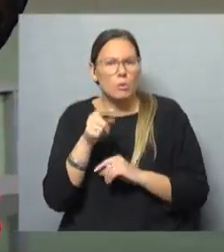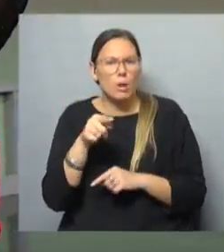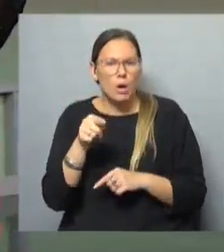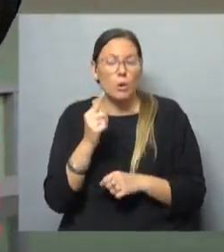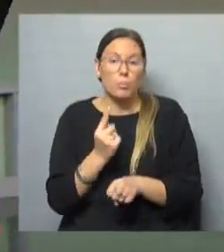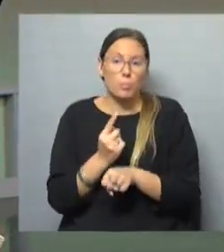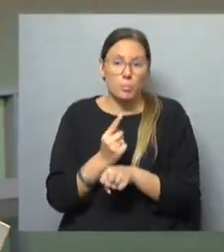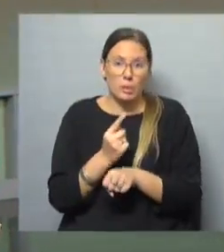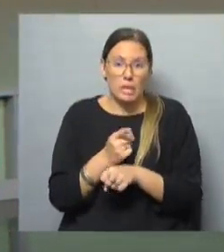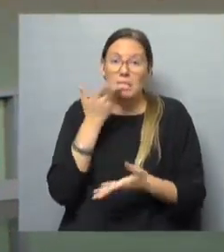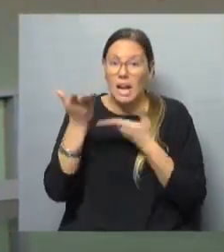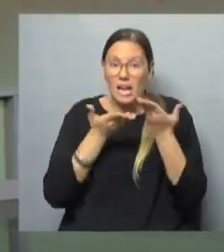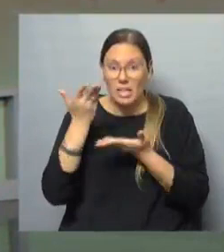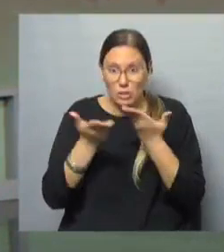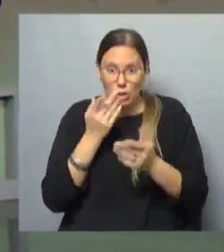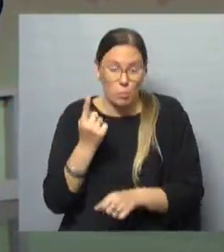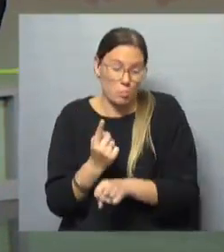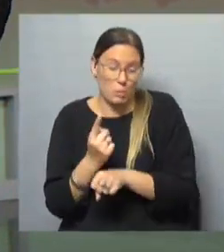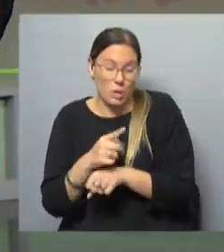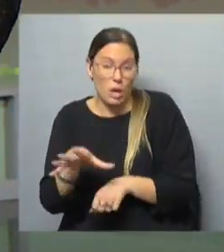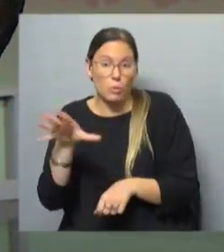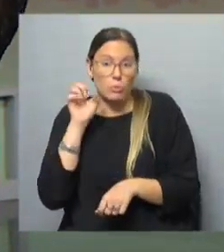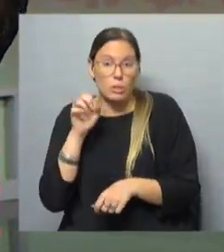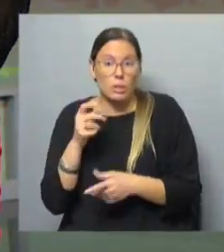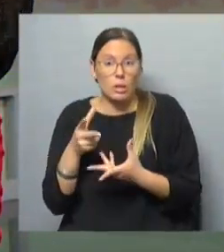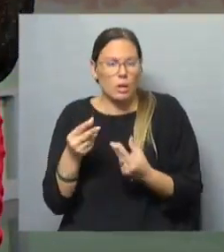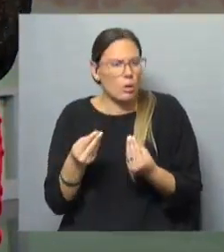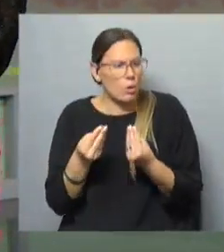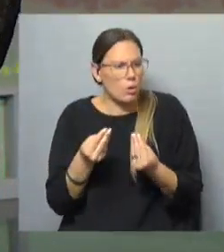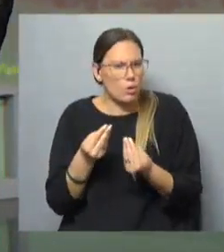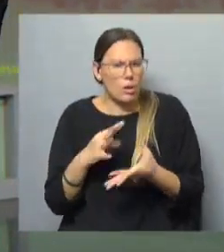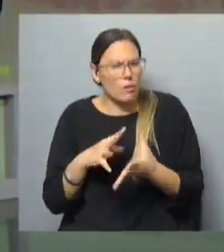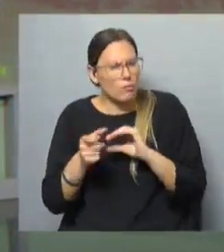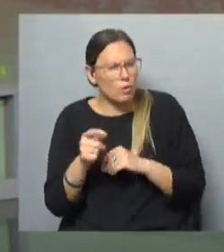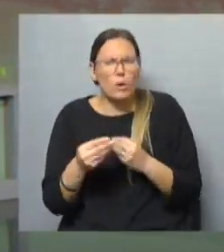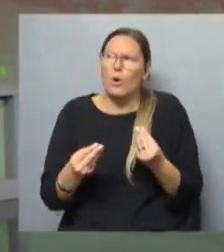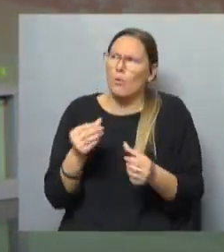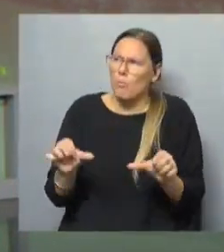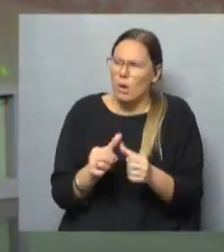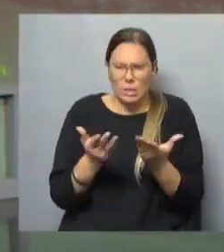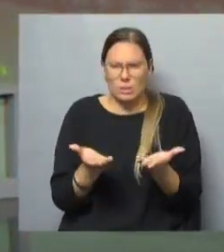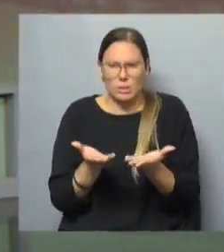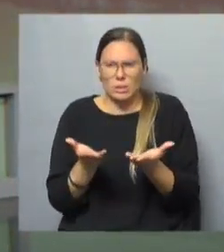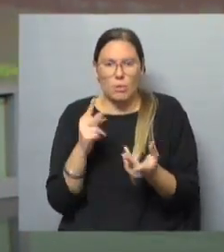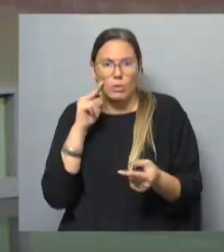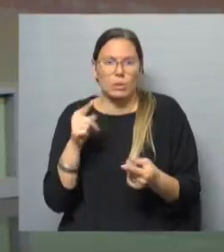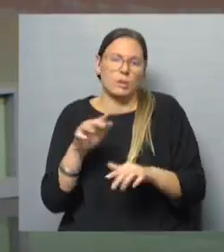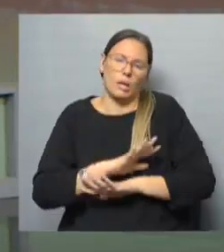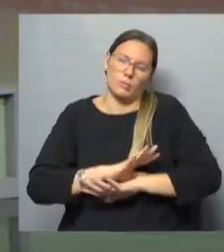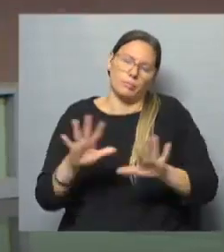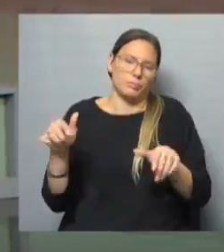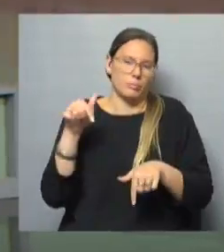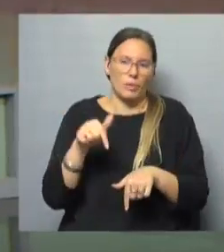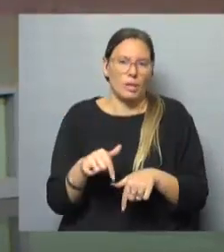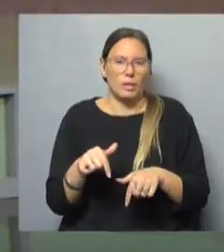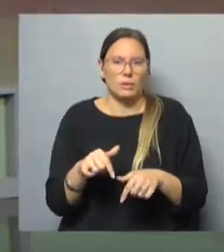primero fui canción, a la canción y cuando escuché digo, ¿cómo? ¿Qué versión? ¿Cómo hacen esto? Y cuando vine dije, está bueno. Esto fue